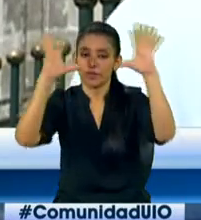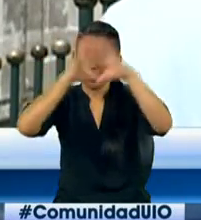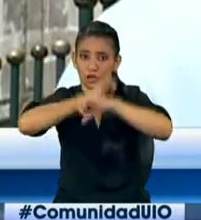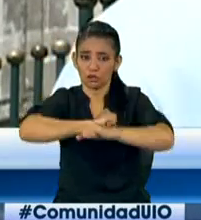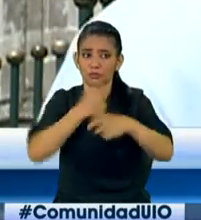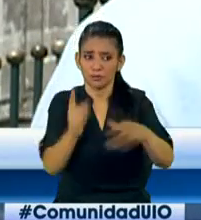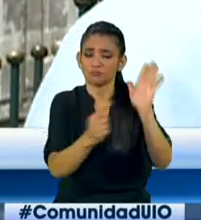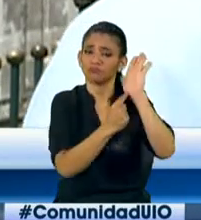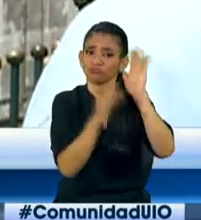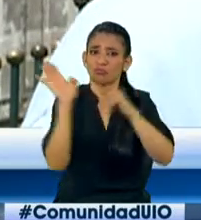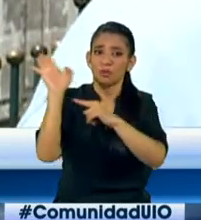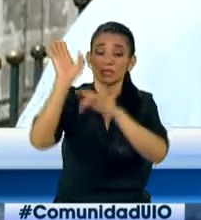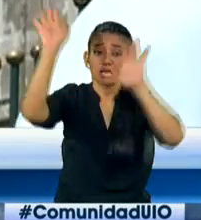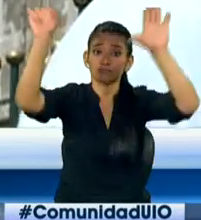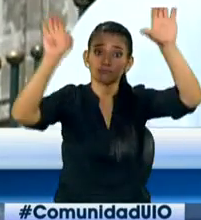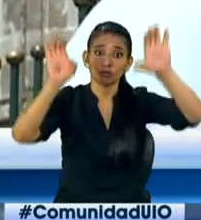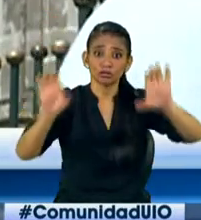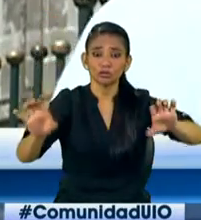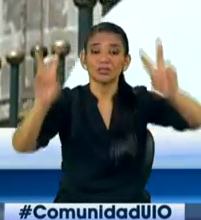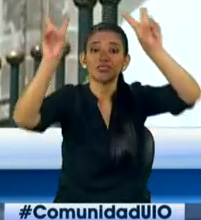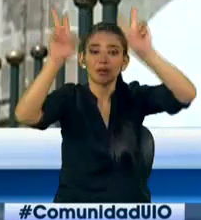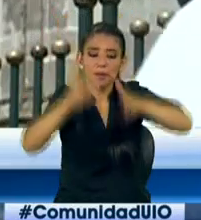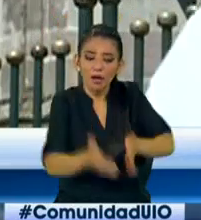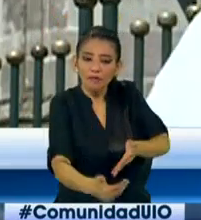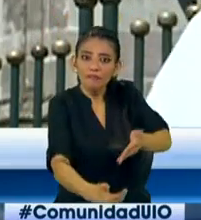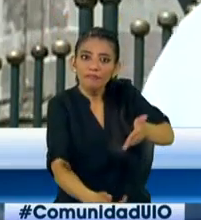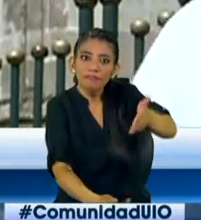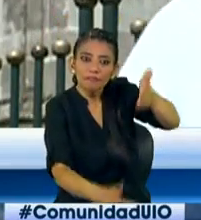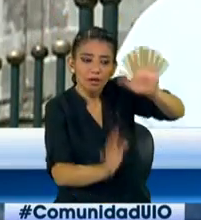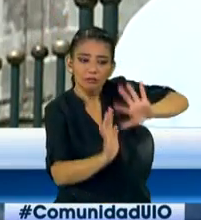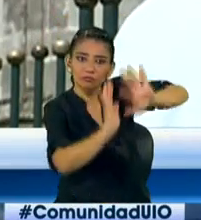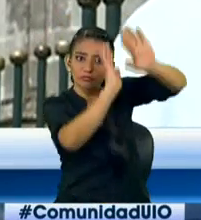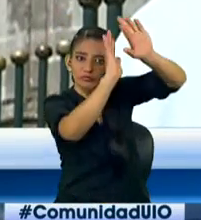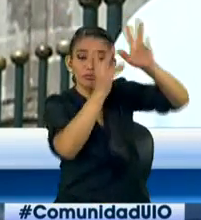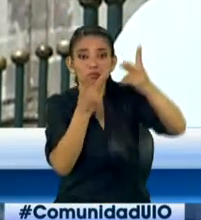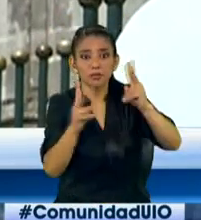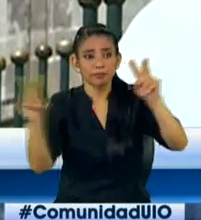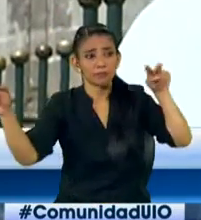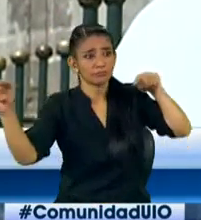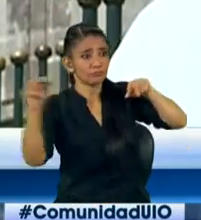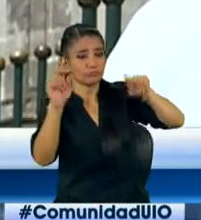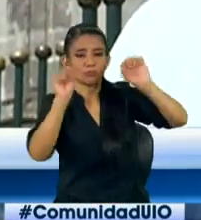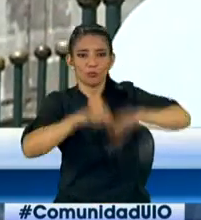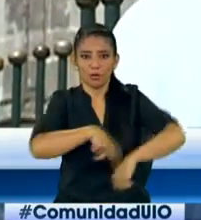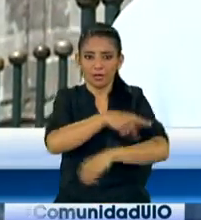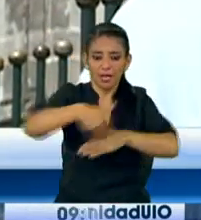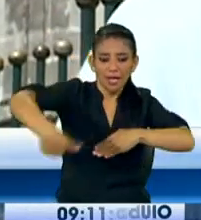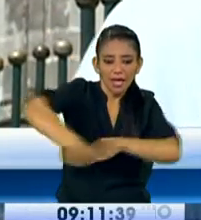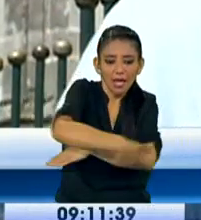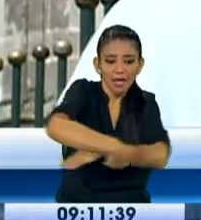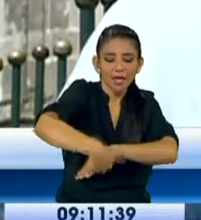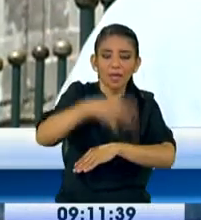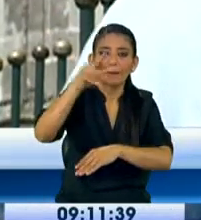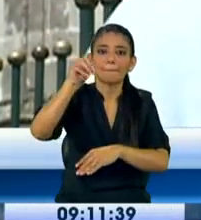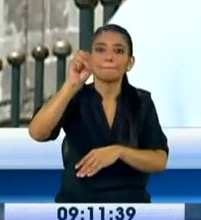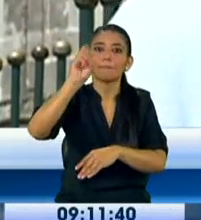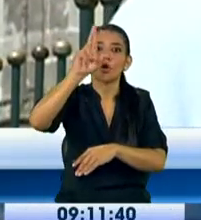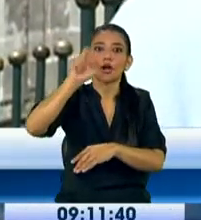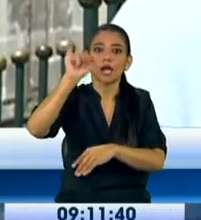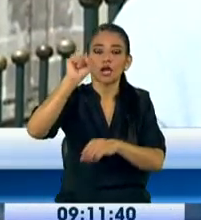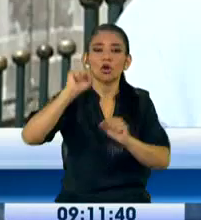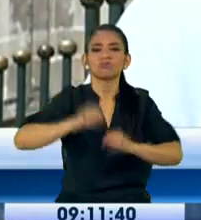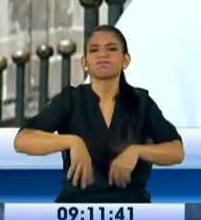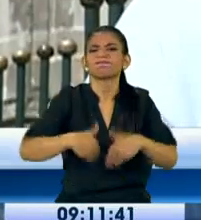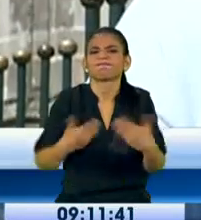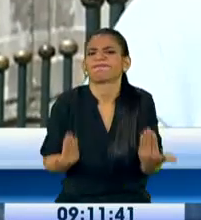tendremos la exposición sobre la fachada y, por tanto, para verlo desde esta parte de la calle García Moreno, un